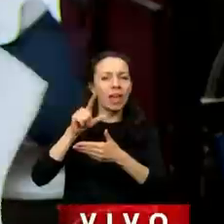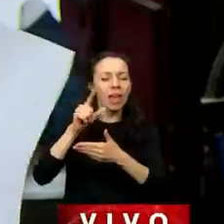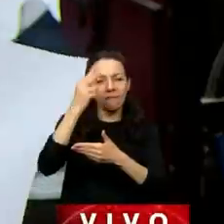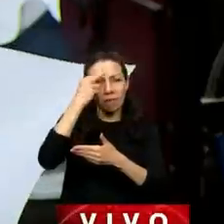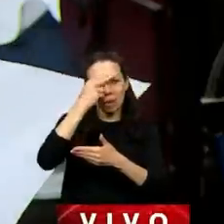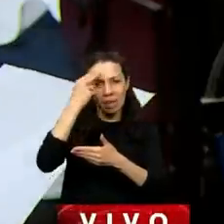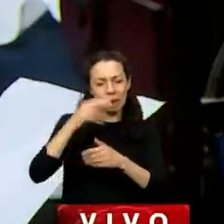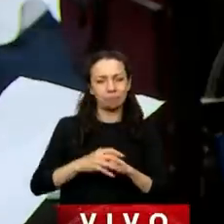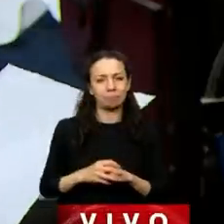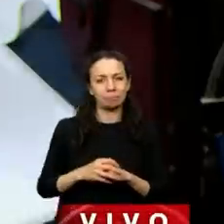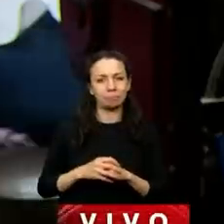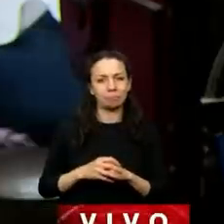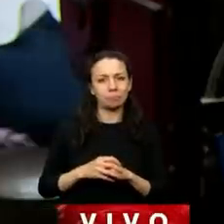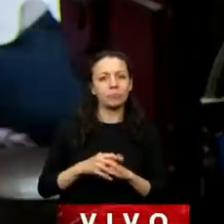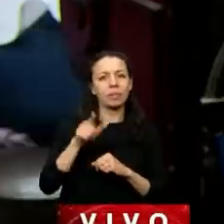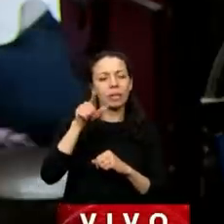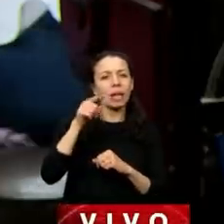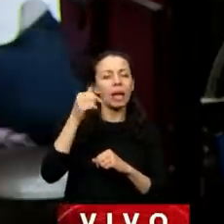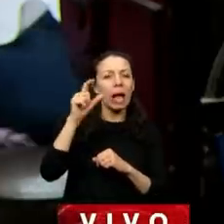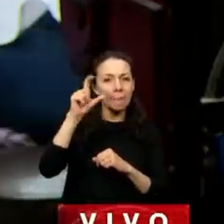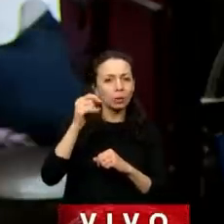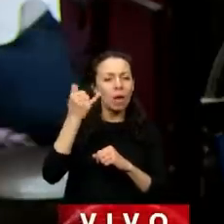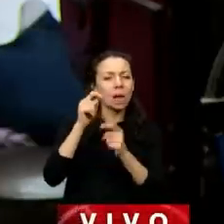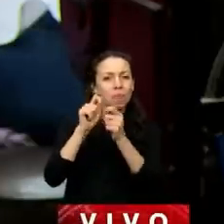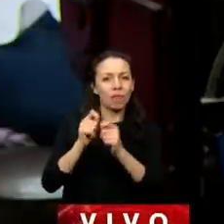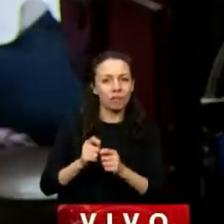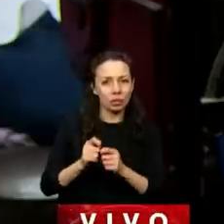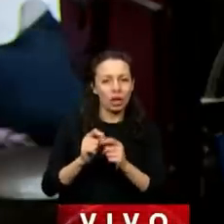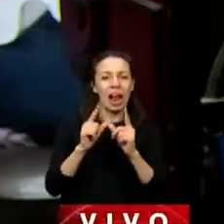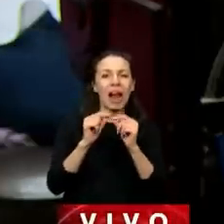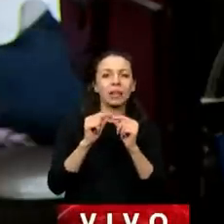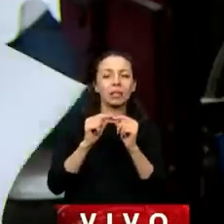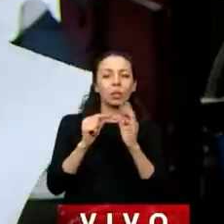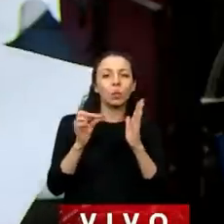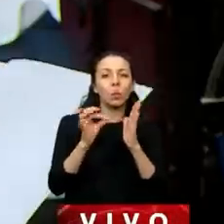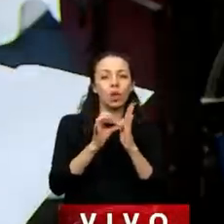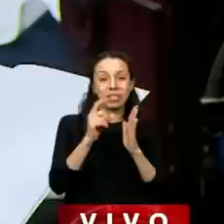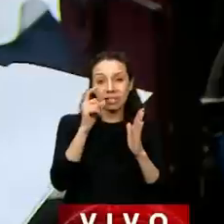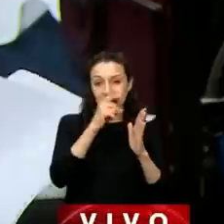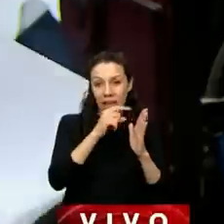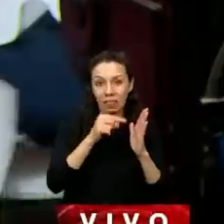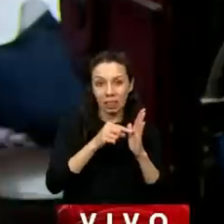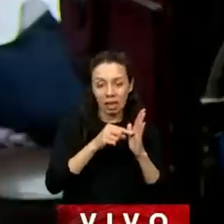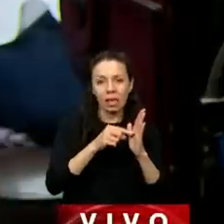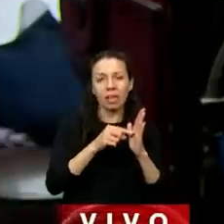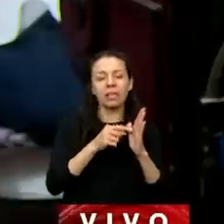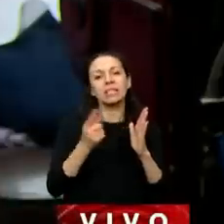Enfermería, con modificaciones. El artículo 7 se